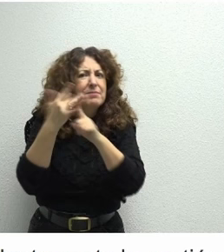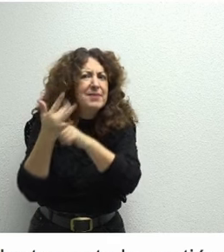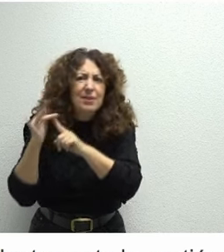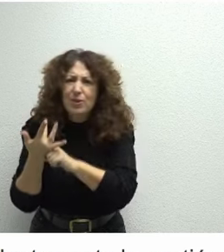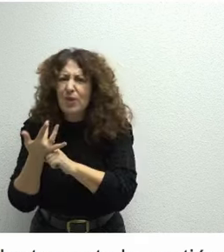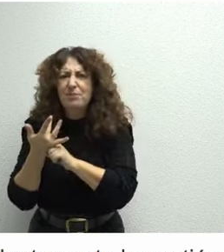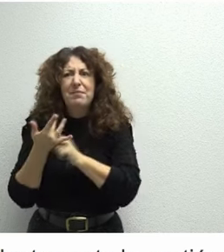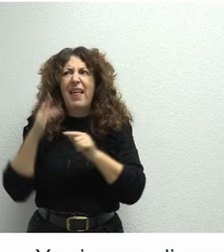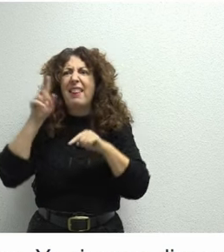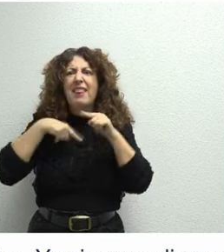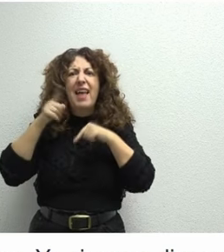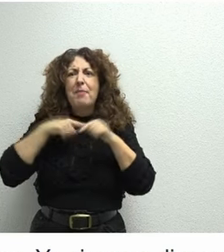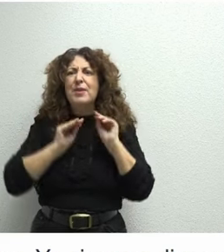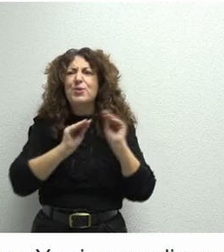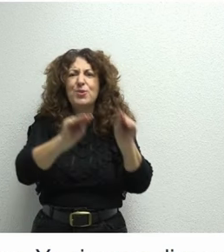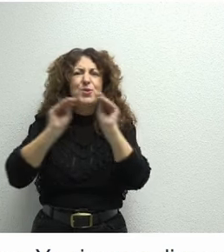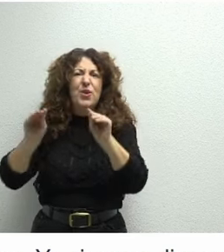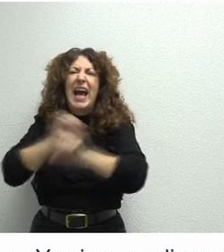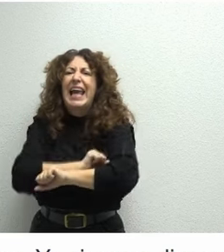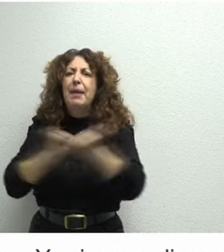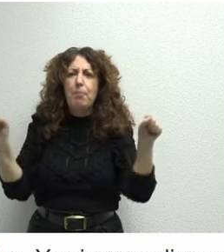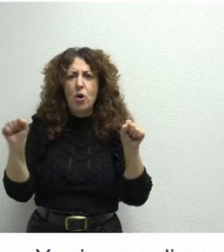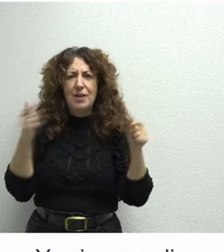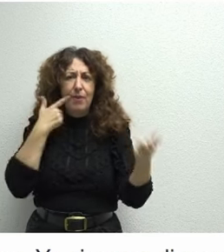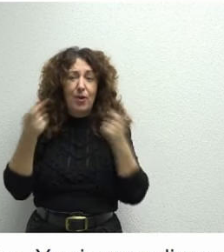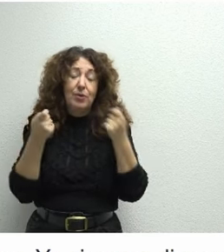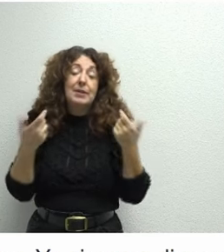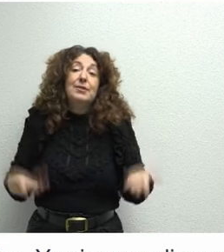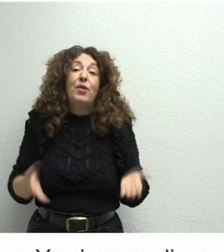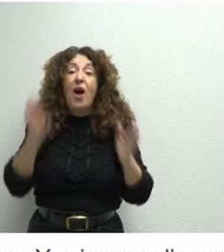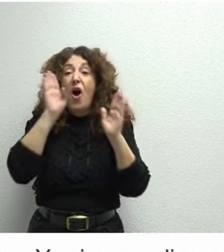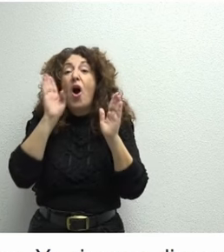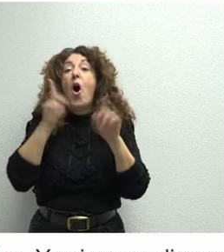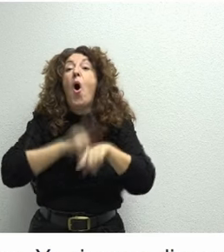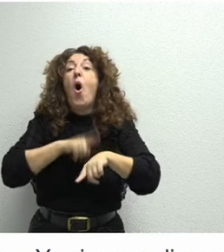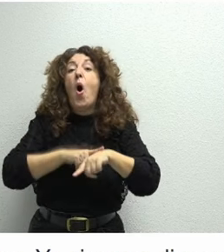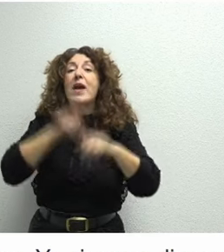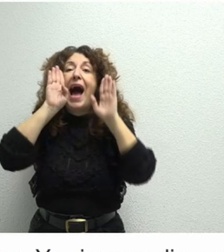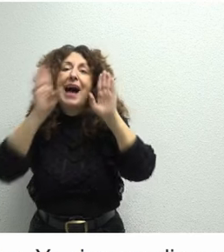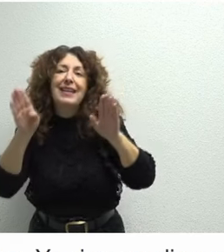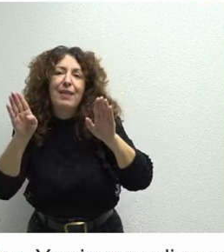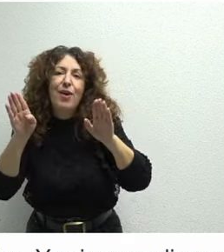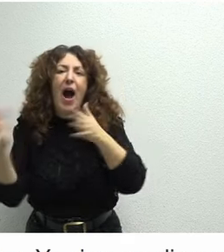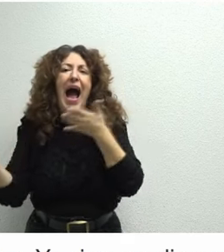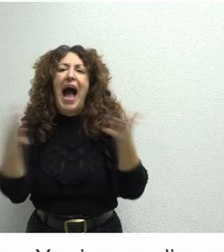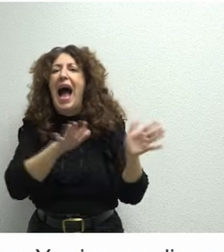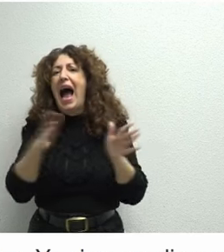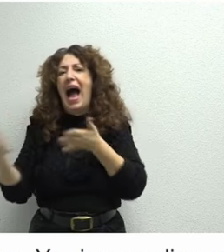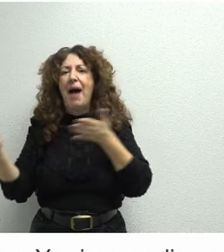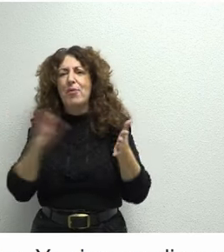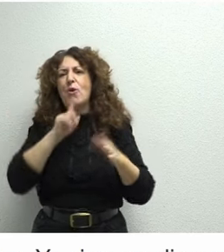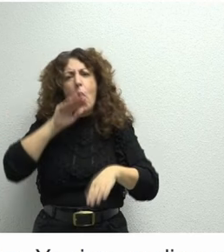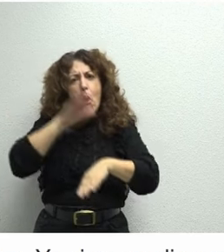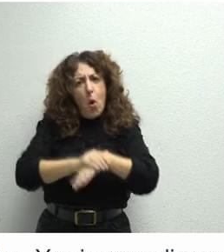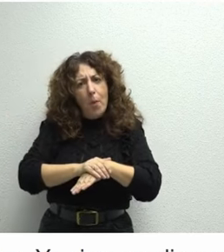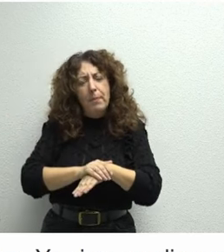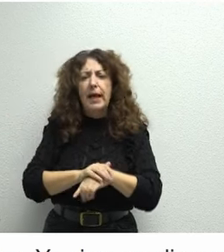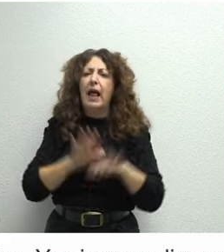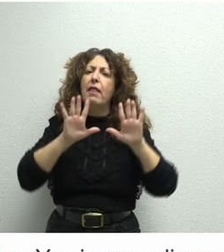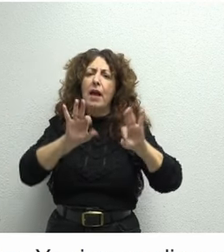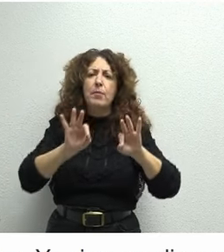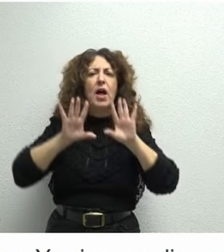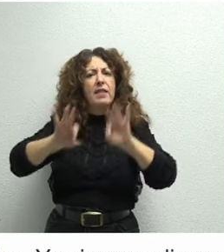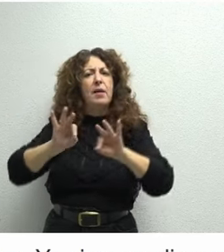paciente y que bueno que es imposible y por lo tanto las horas de atención son aproximadas no no no estamos para cumplir un horario